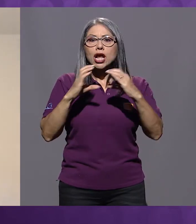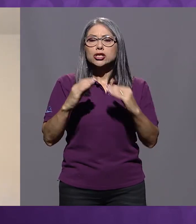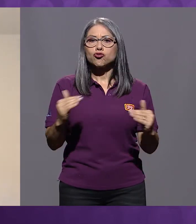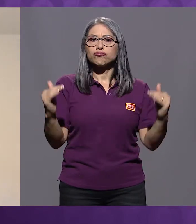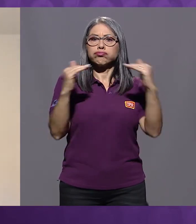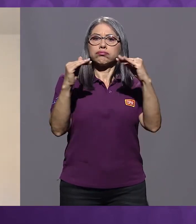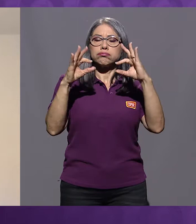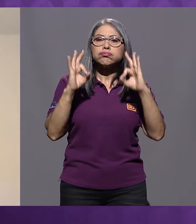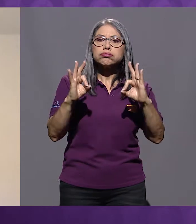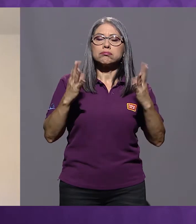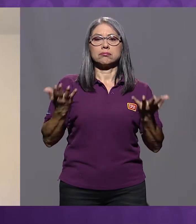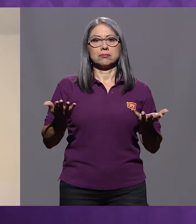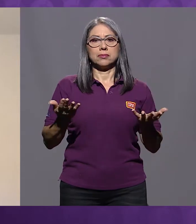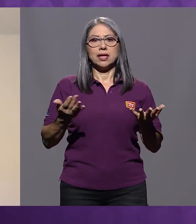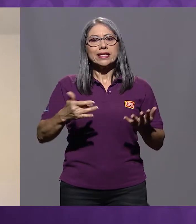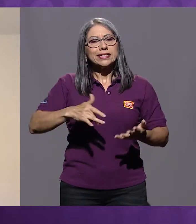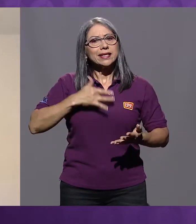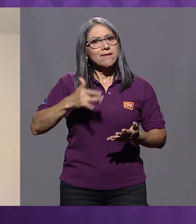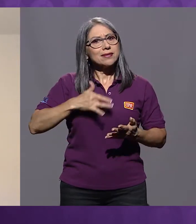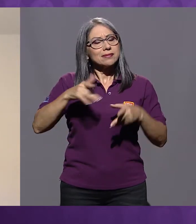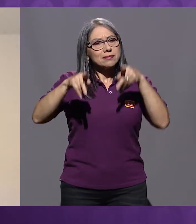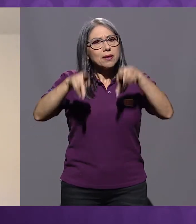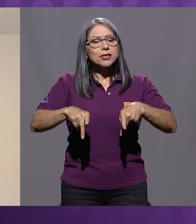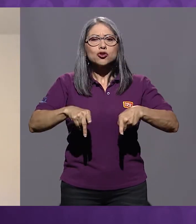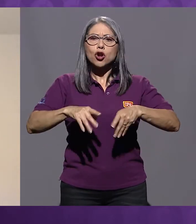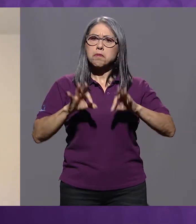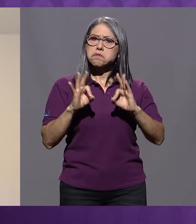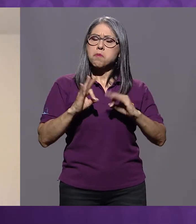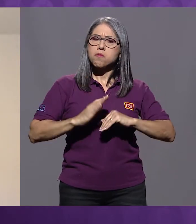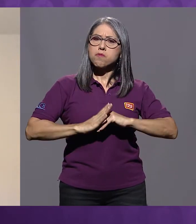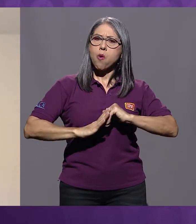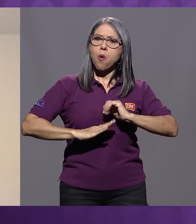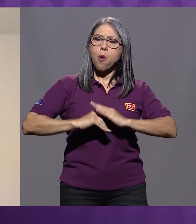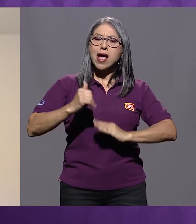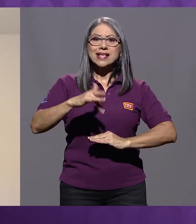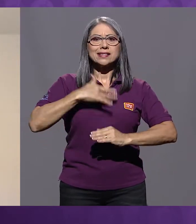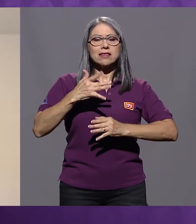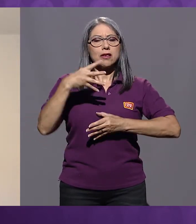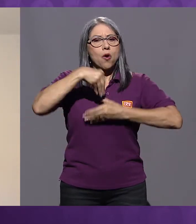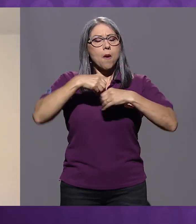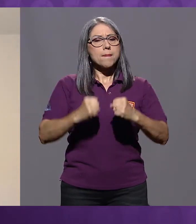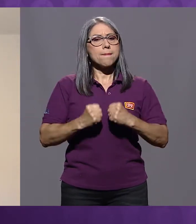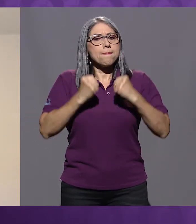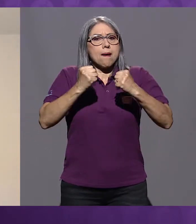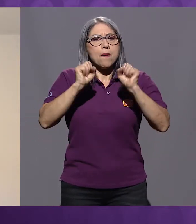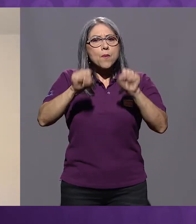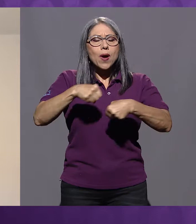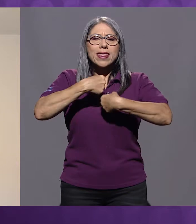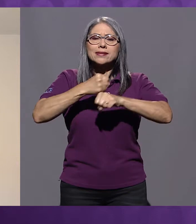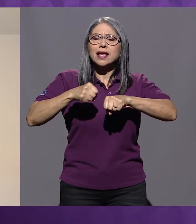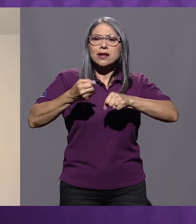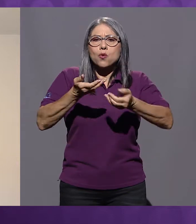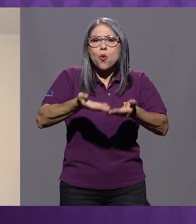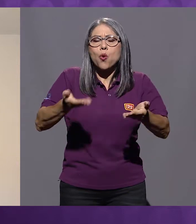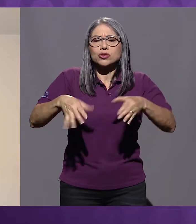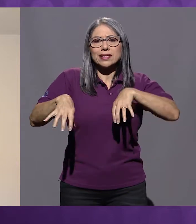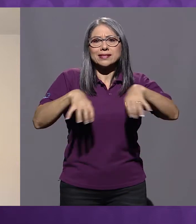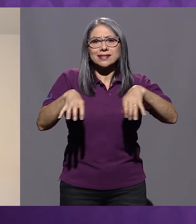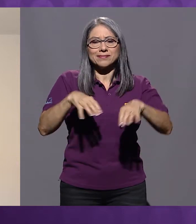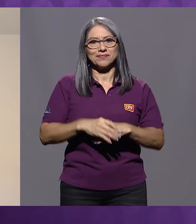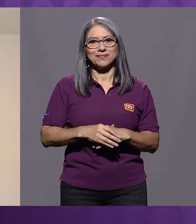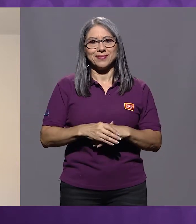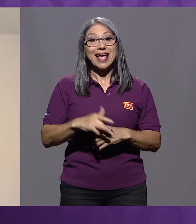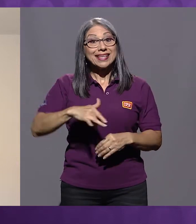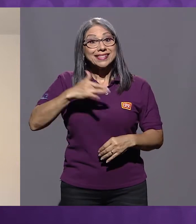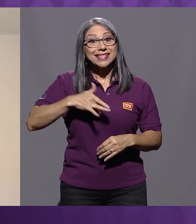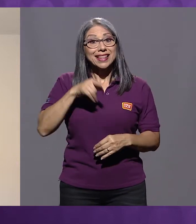pareja, se va a sentir la persona cómoda y se va a sentir empoderada a hacer cosas, ¿no? Si siente que tú le estás dando